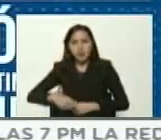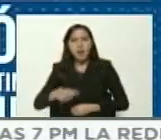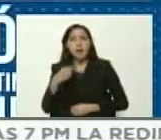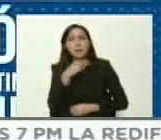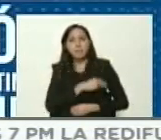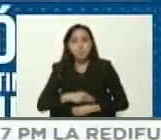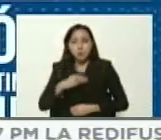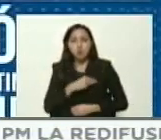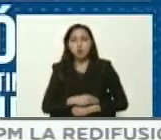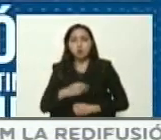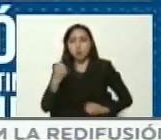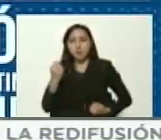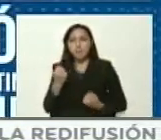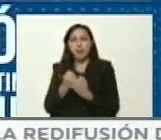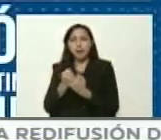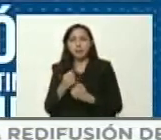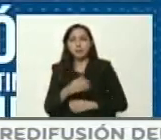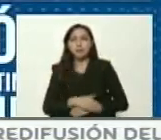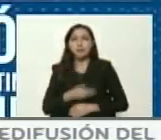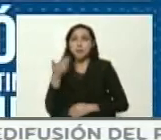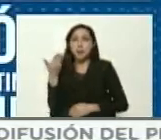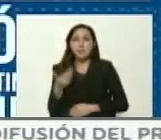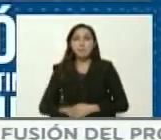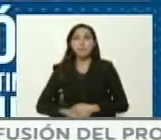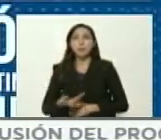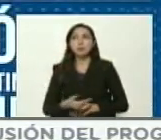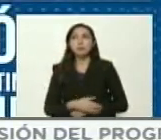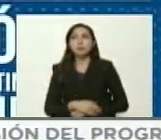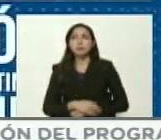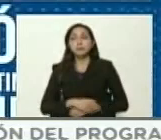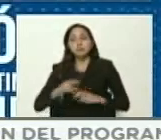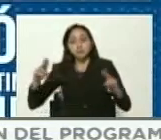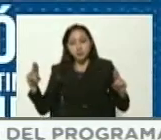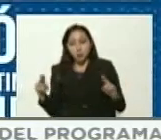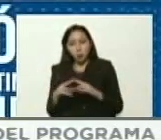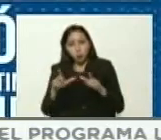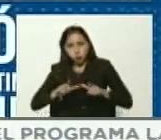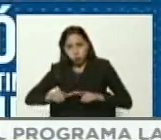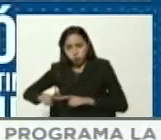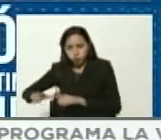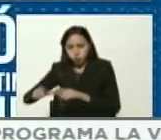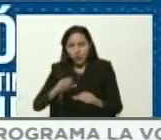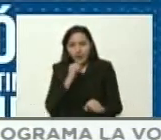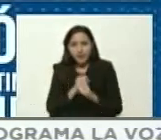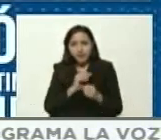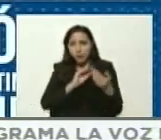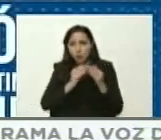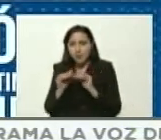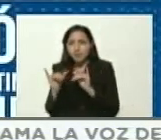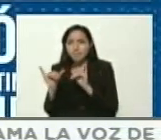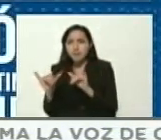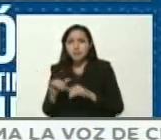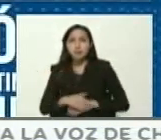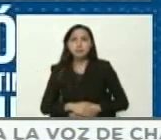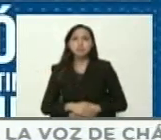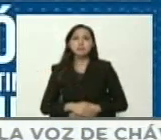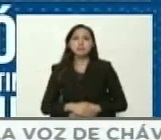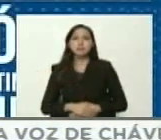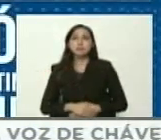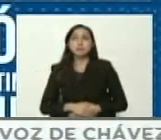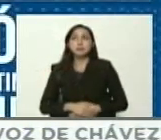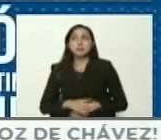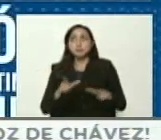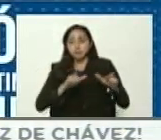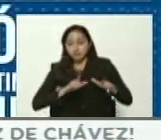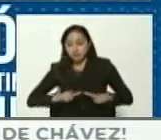socialistas, que es un punto de encuentro y de trabajo conjunto de la comunidad, que es el punto para